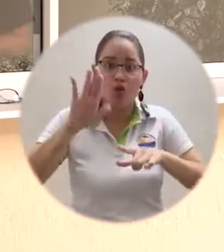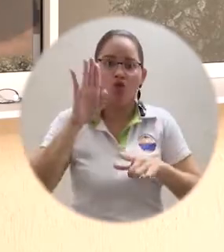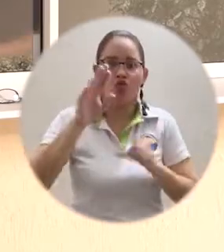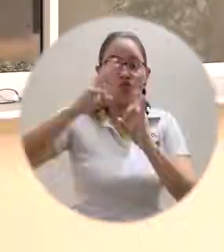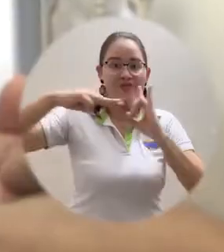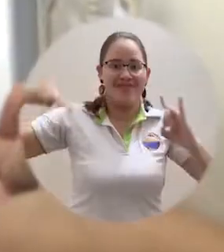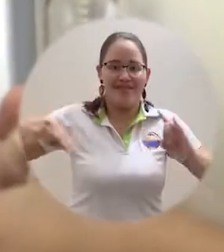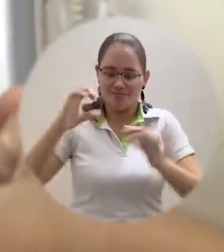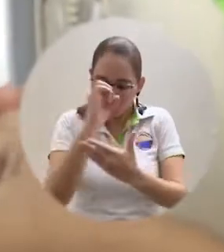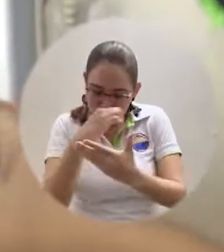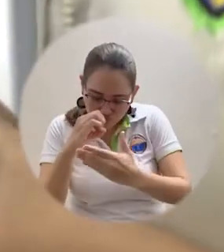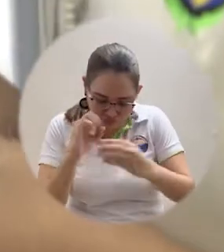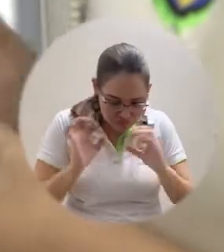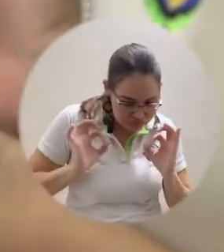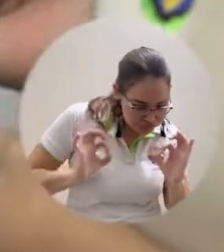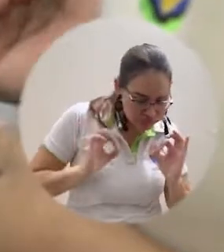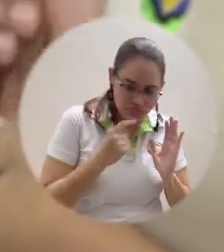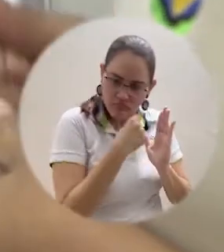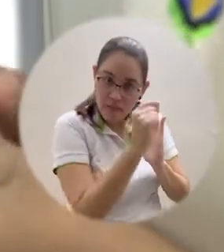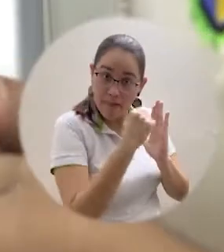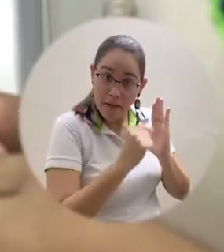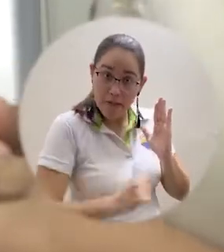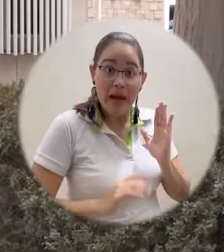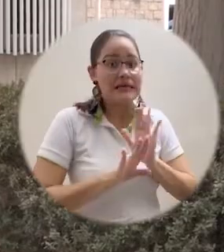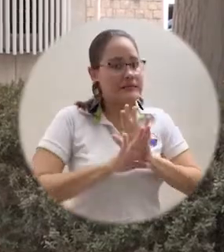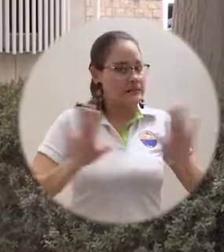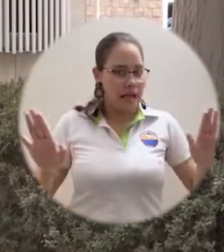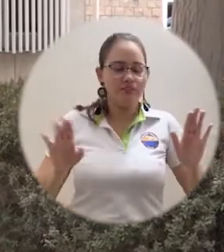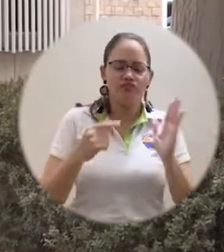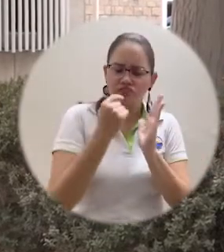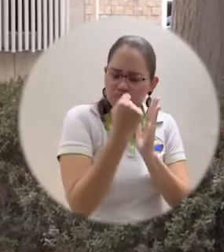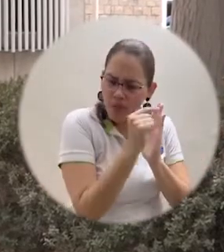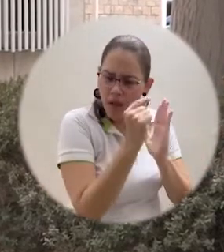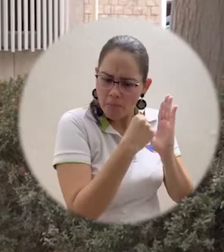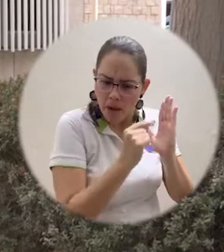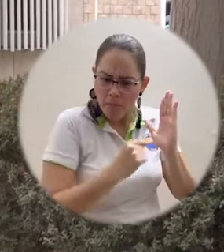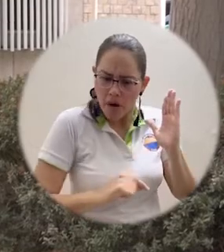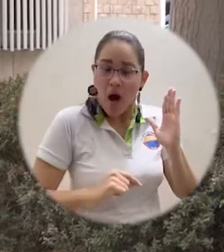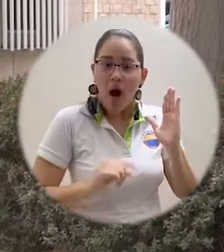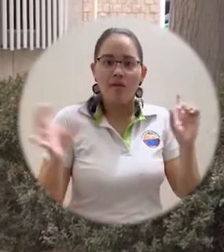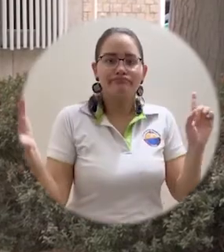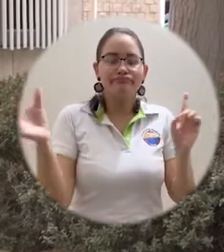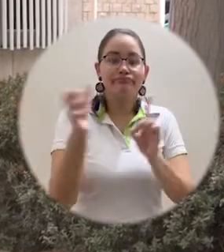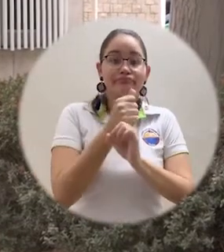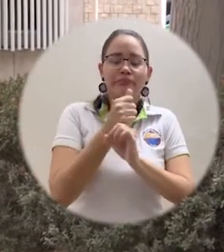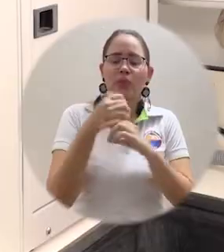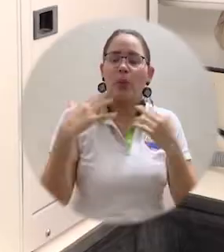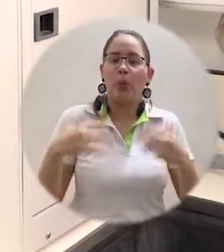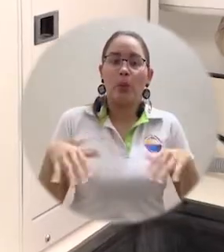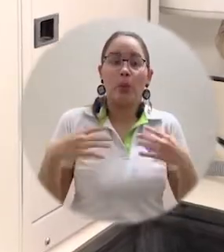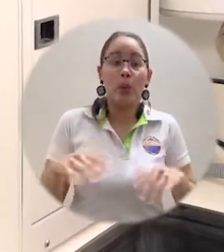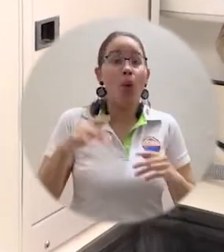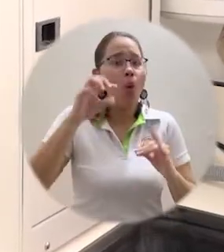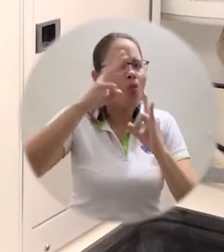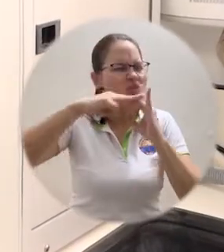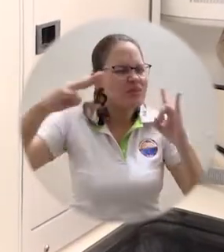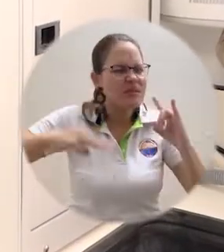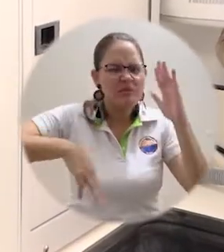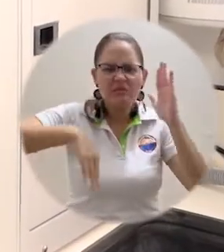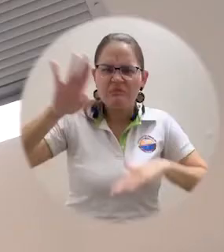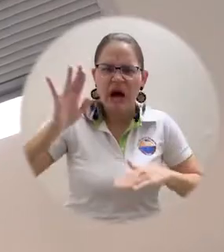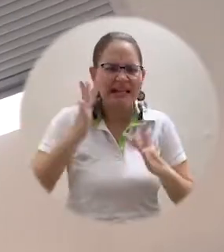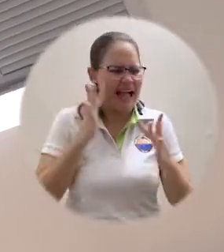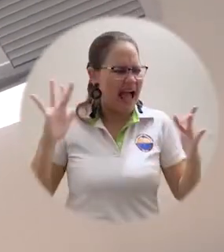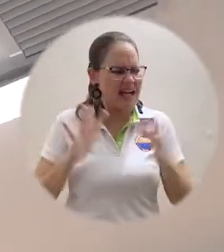la Universidad Magdalena. Aplicamos los estándares de calidad y encontramos que la universidad se